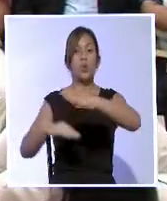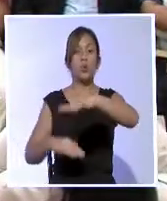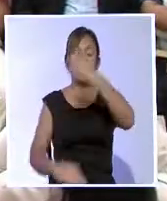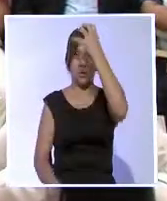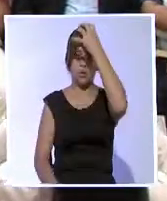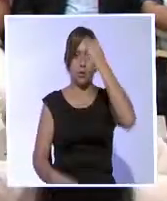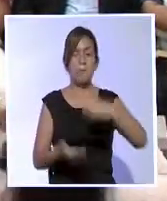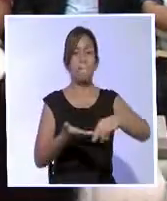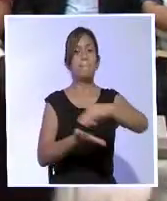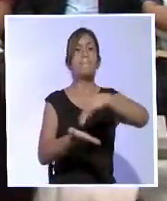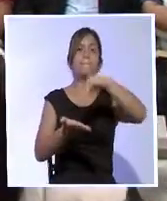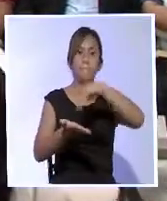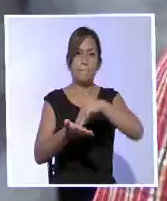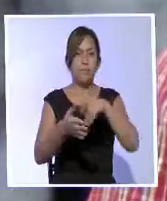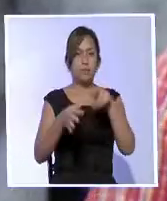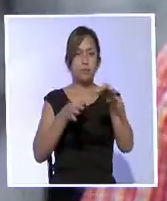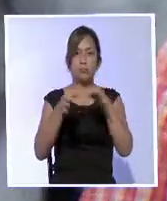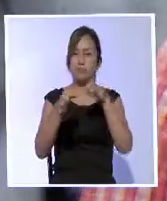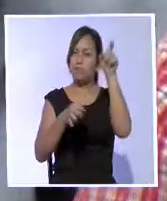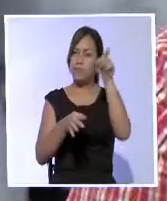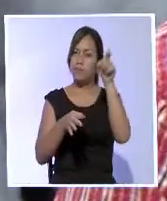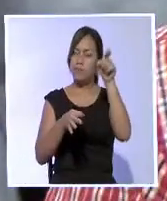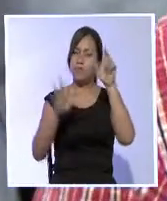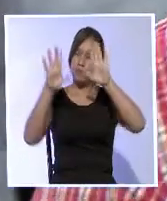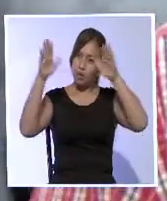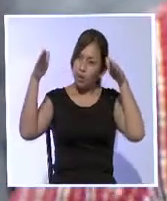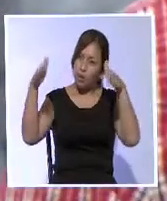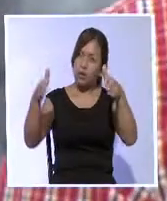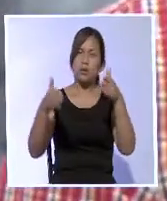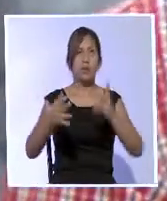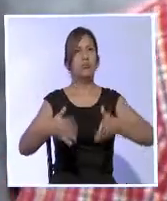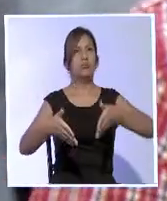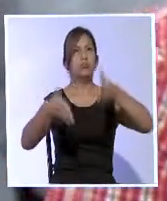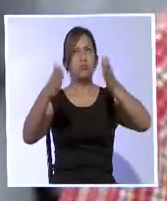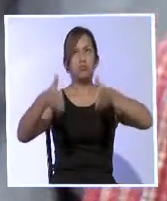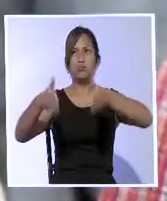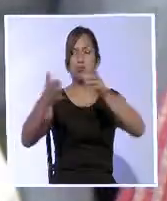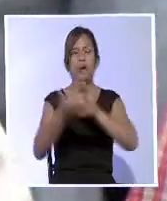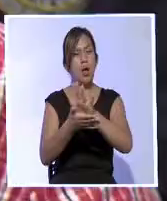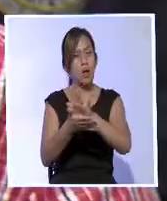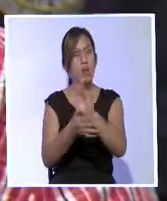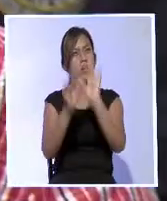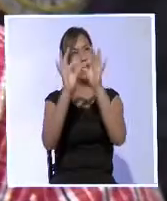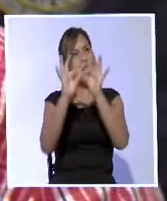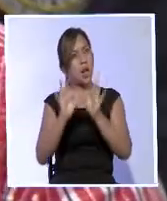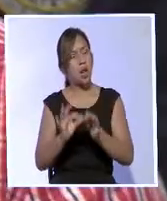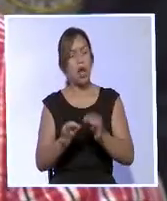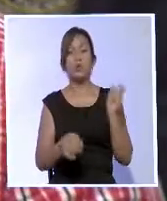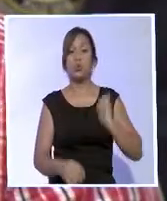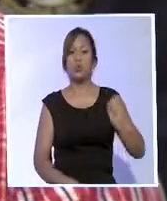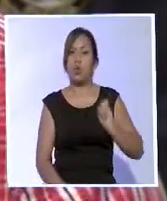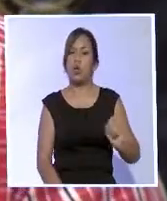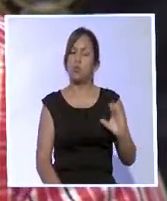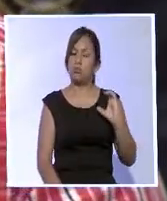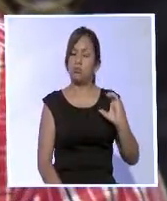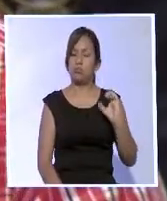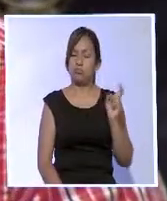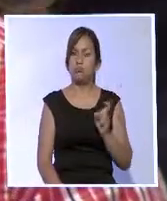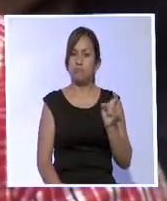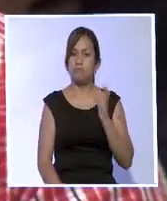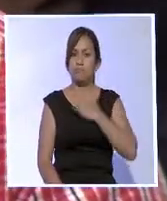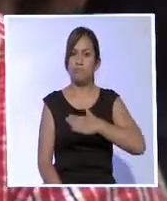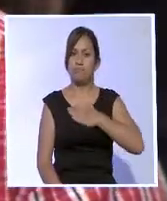manabí solicitó que se atiendan las necesidades de infraestructura mantenimiento en las instituciones adecuada remuneración y recursos necesarios